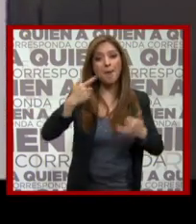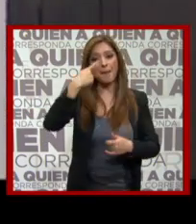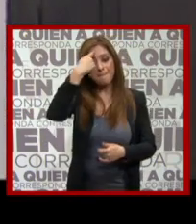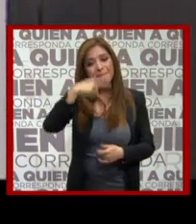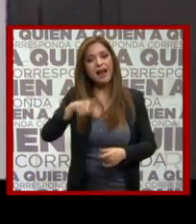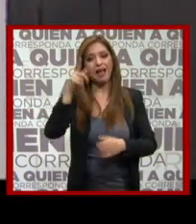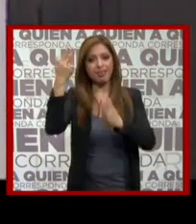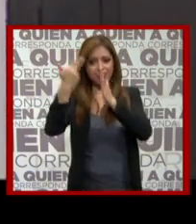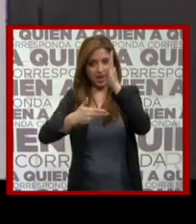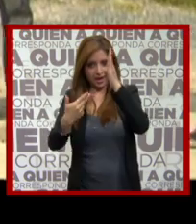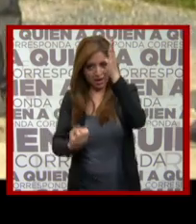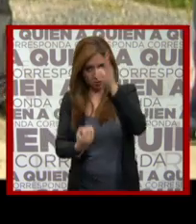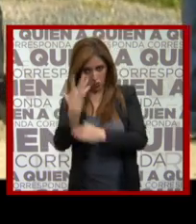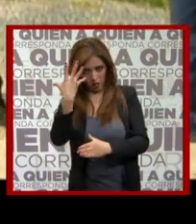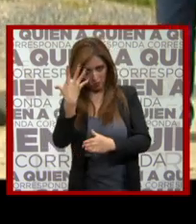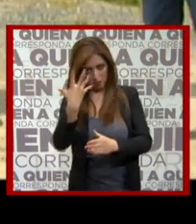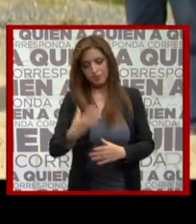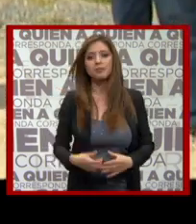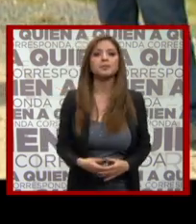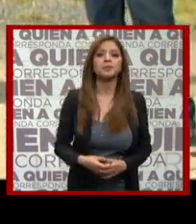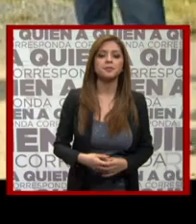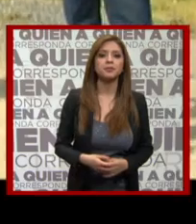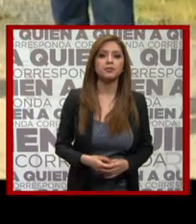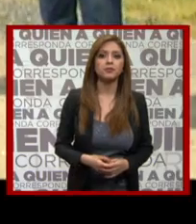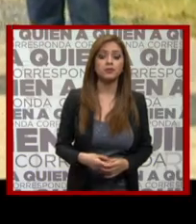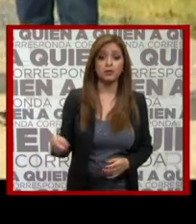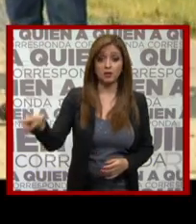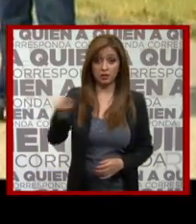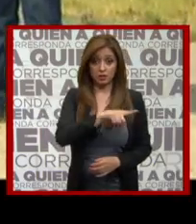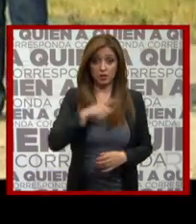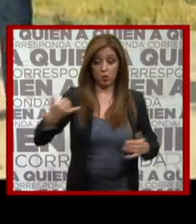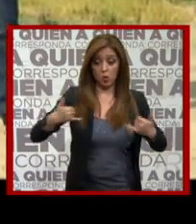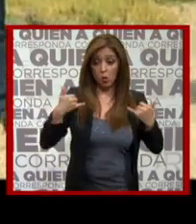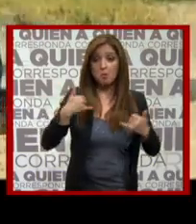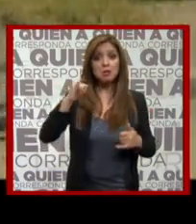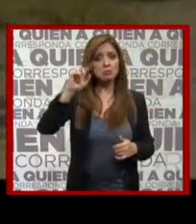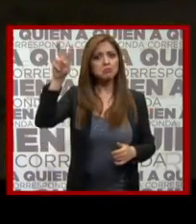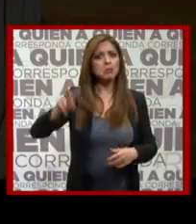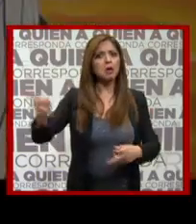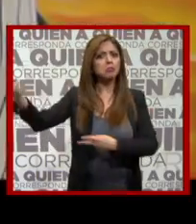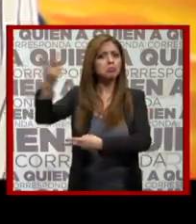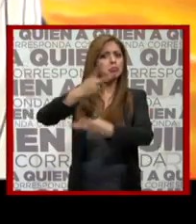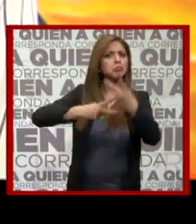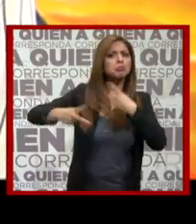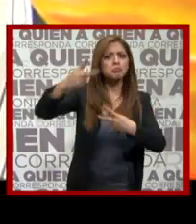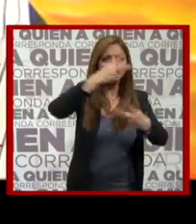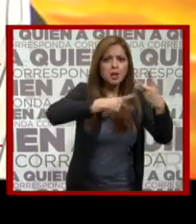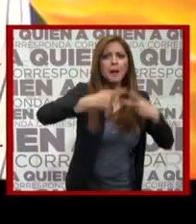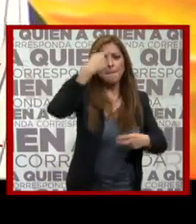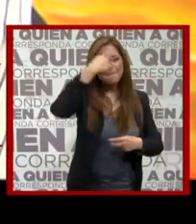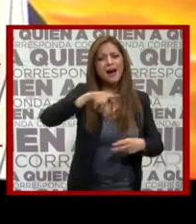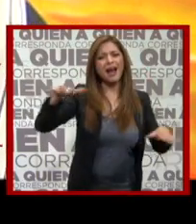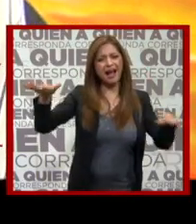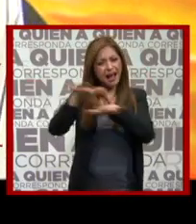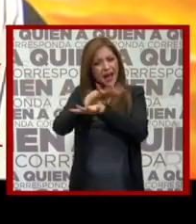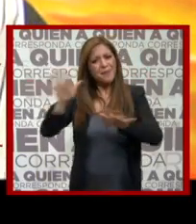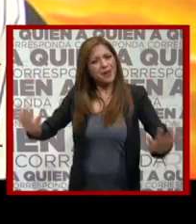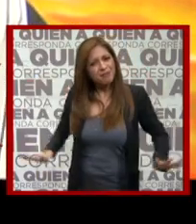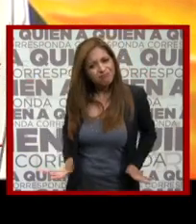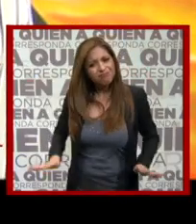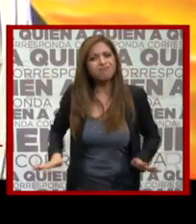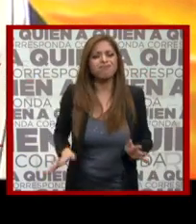Pues ahorita sí le está dando la oportunidad a los vatos y sí, ustedes sí están respondiendo chido ya de barrio. Ahorita estamos encaminando todo eso, pues pa' bien